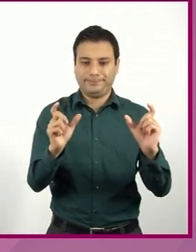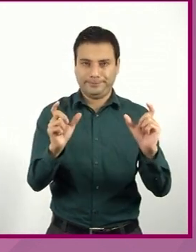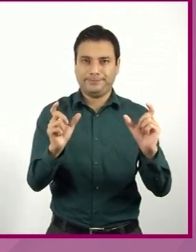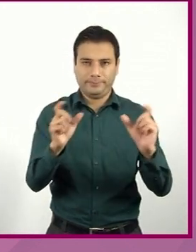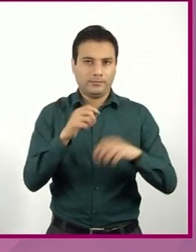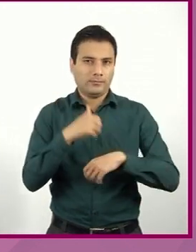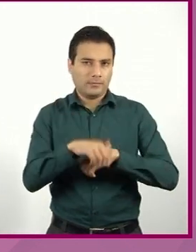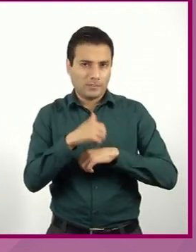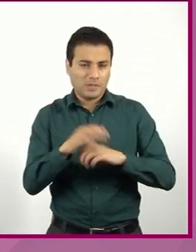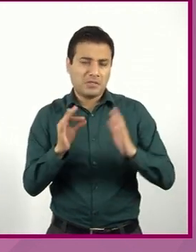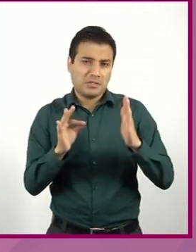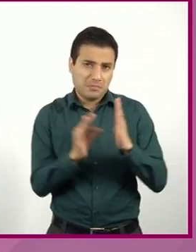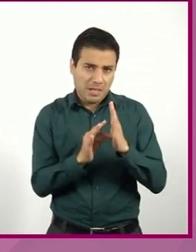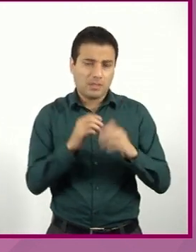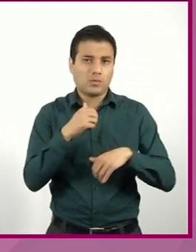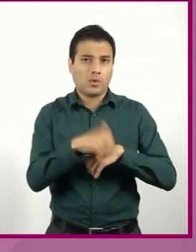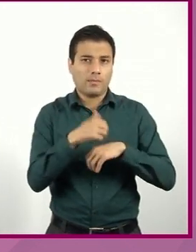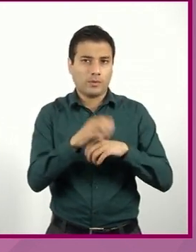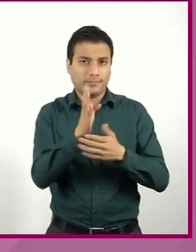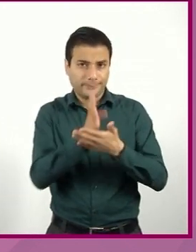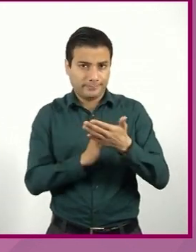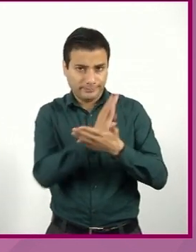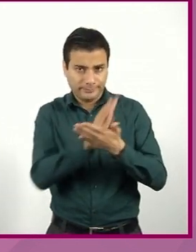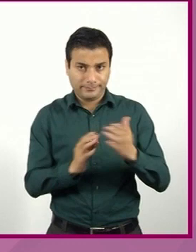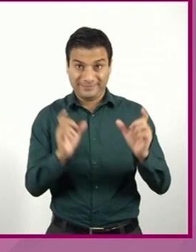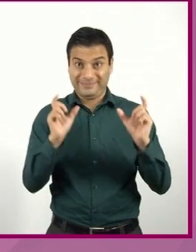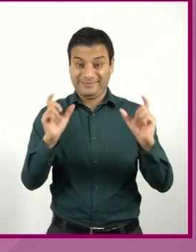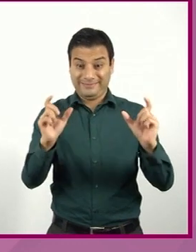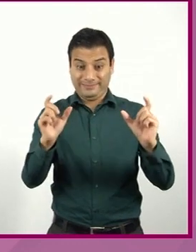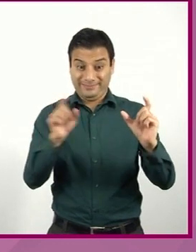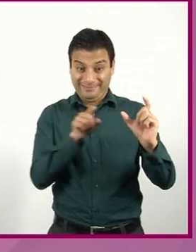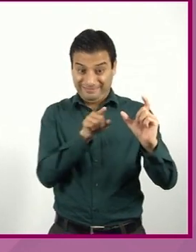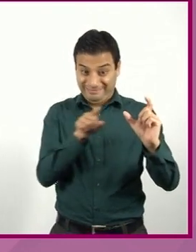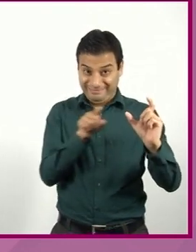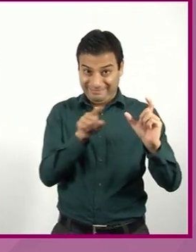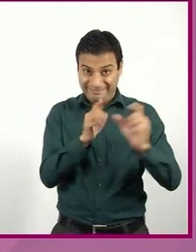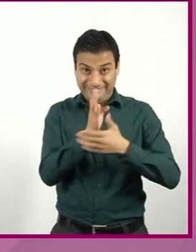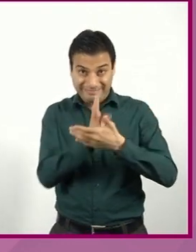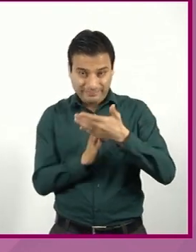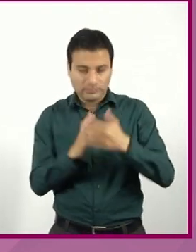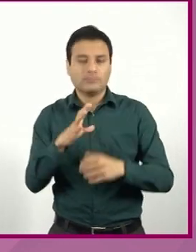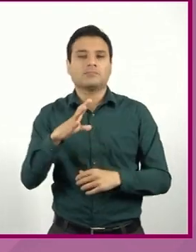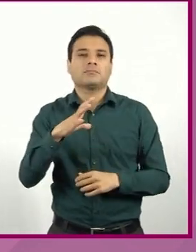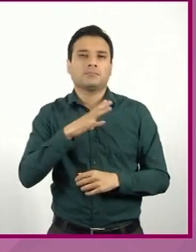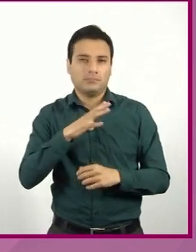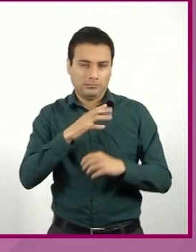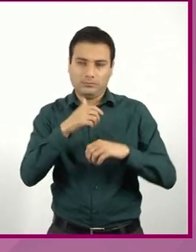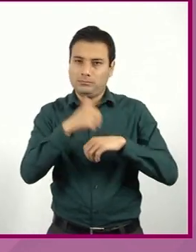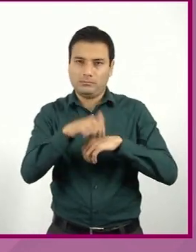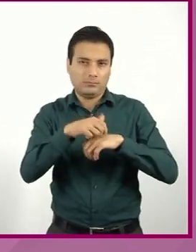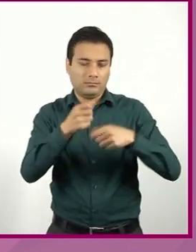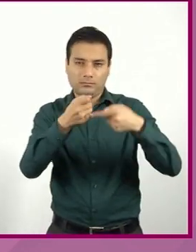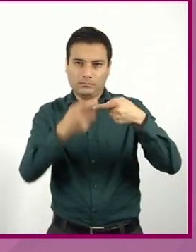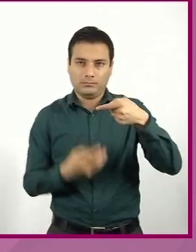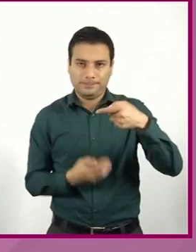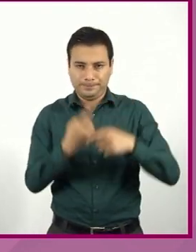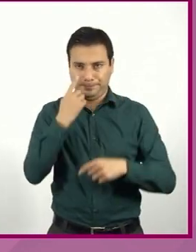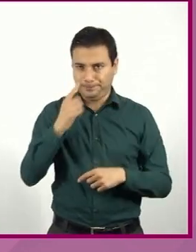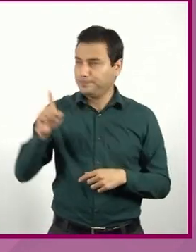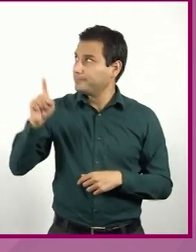decimales, siempre existen otros. Observemos en una recta numérica que contiene los números del 0 al